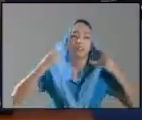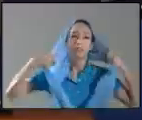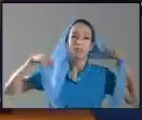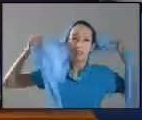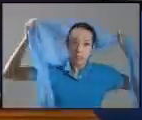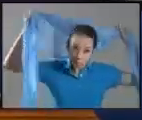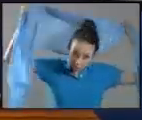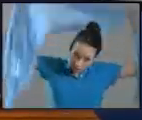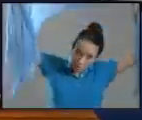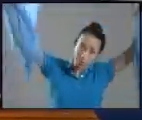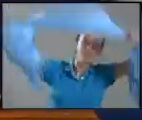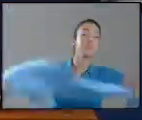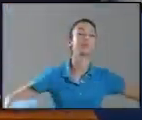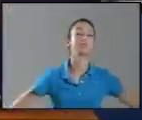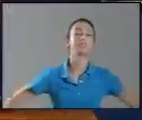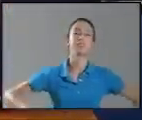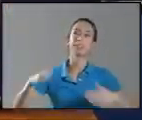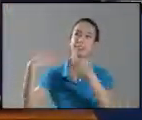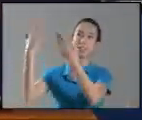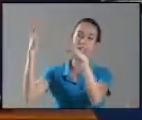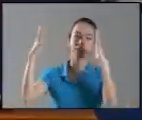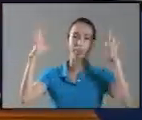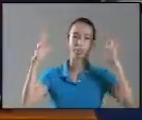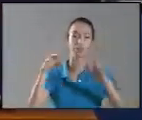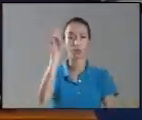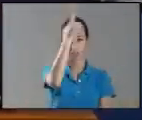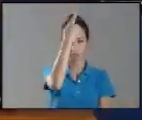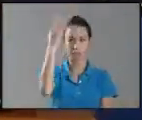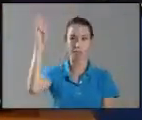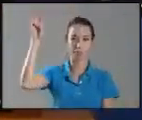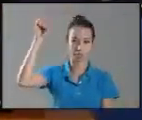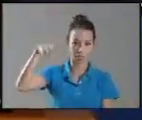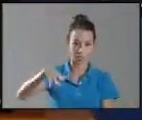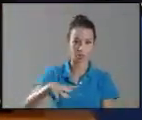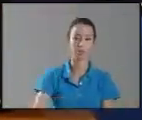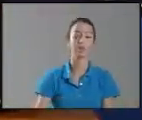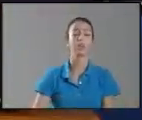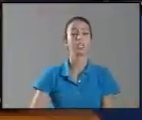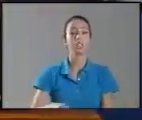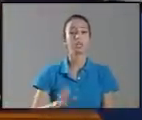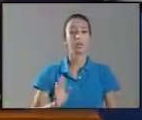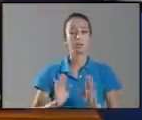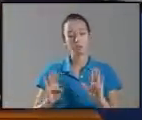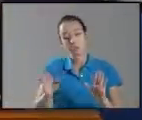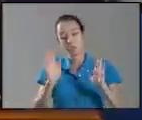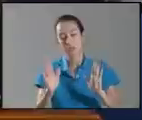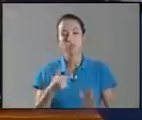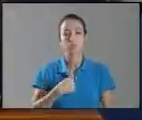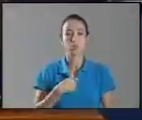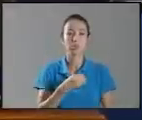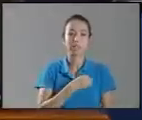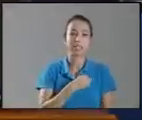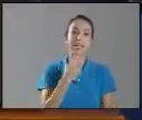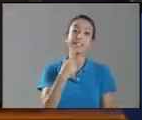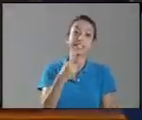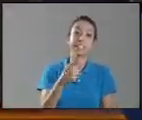Espíritu Santo. Amén, amén y amén. Dale ese aplauso al Rey bendito. Y bueno,